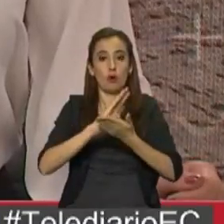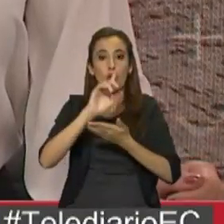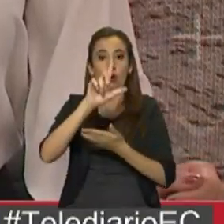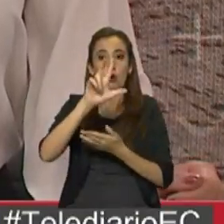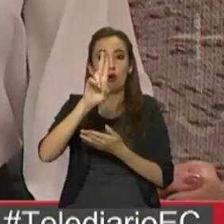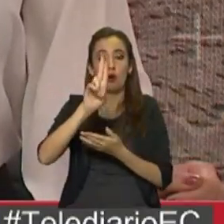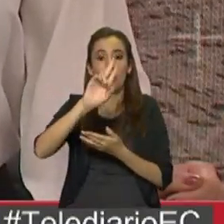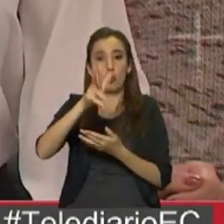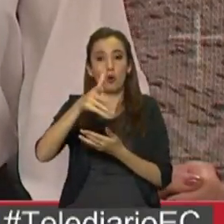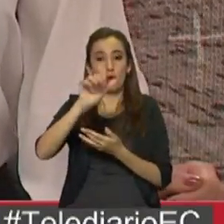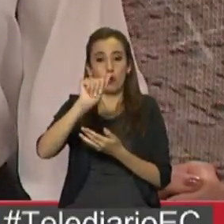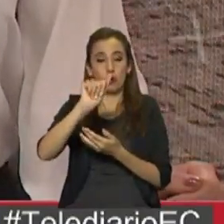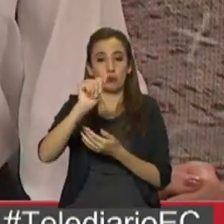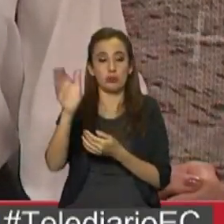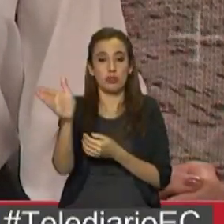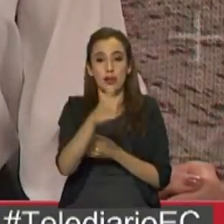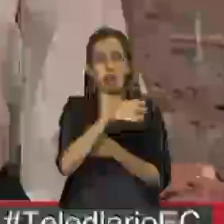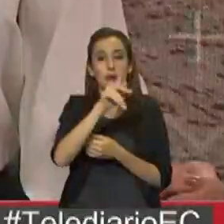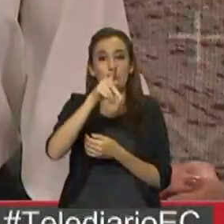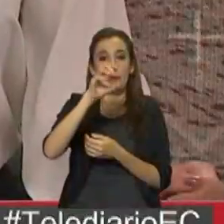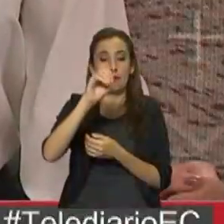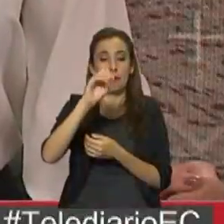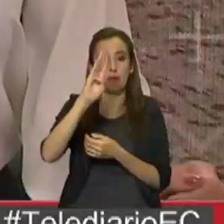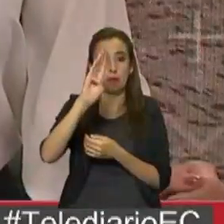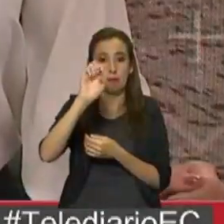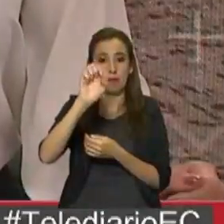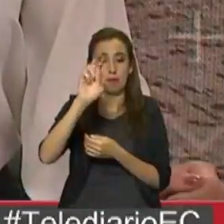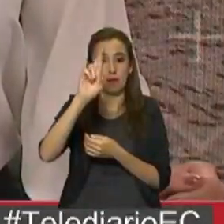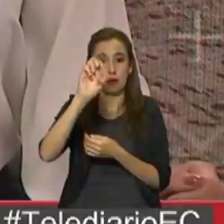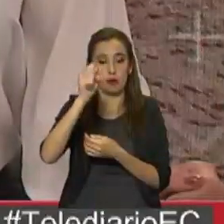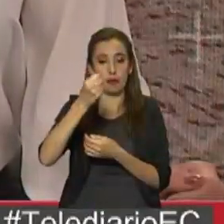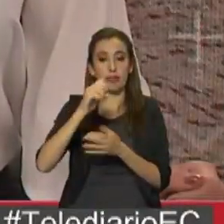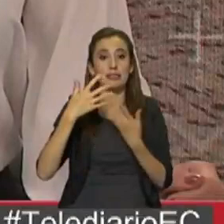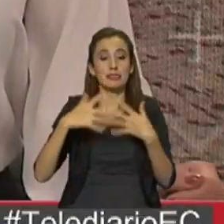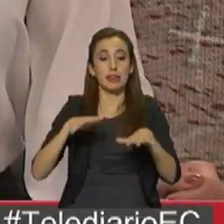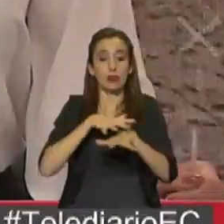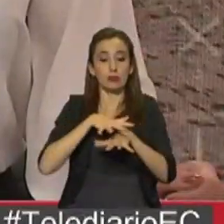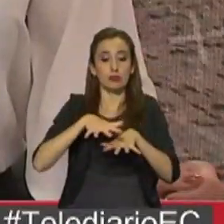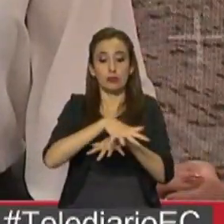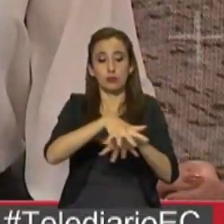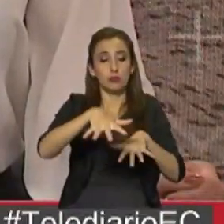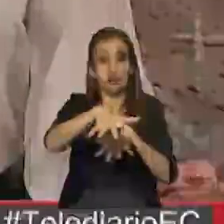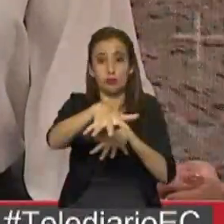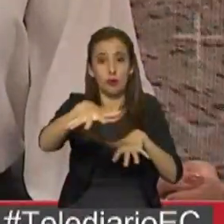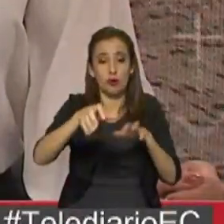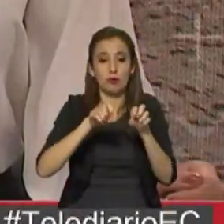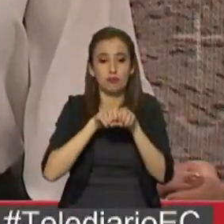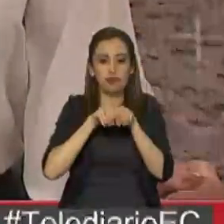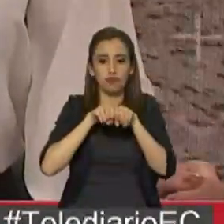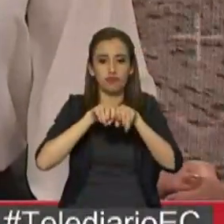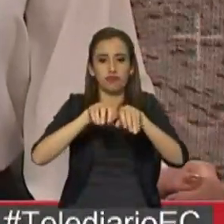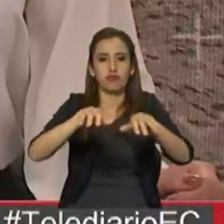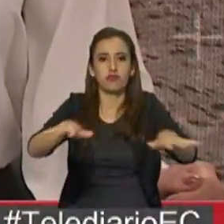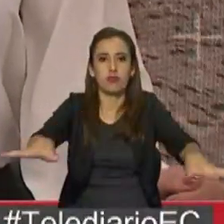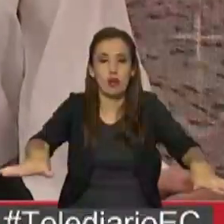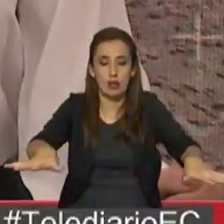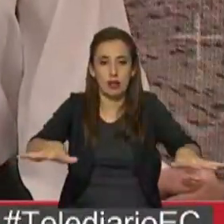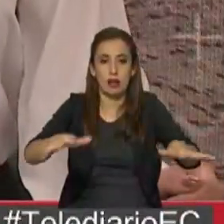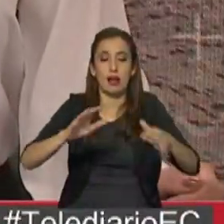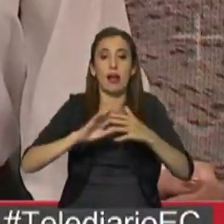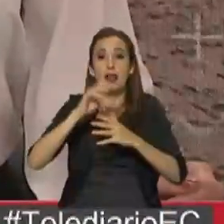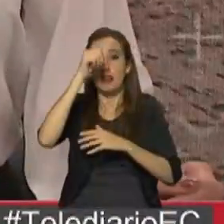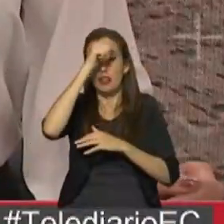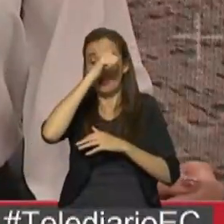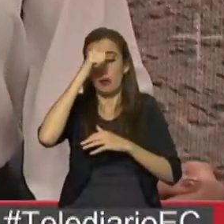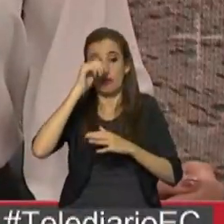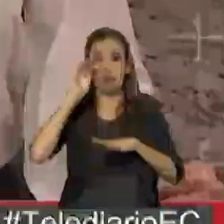de quito donde varias viviendas fueron seriamente afectadas por el desbordamiento del río machángara producto de las fuertes lluvias registradas la tarde de este domingo